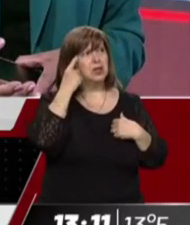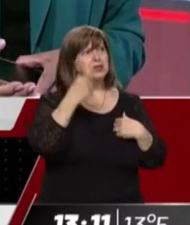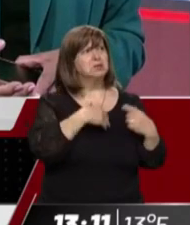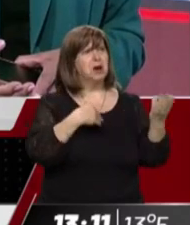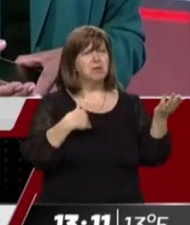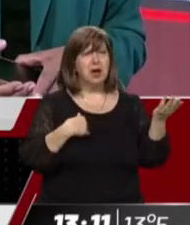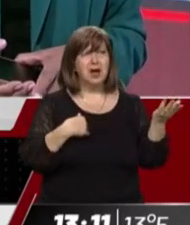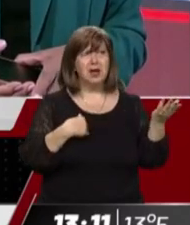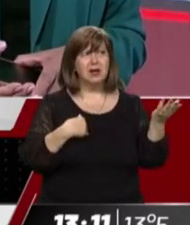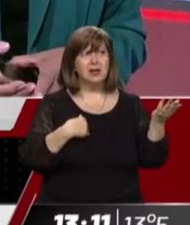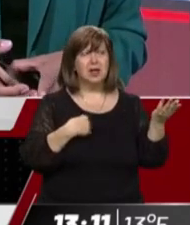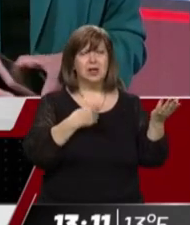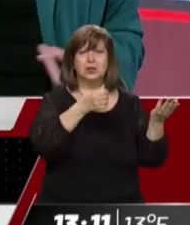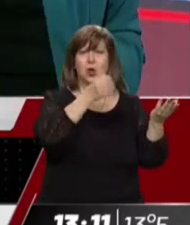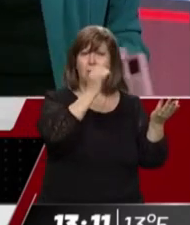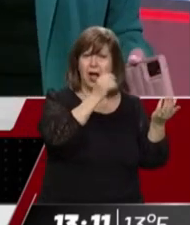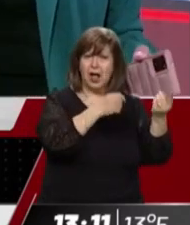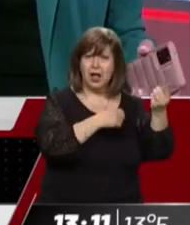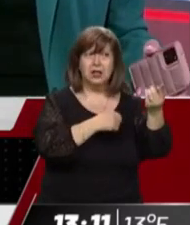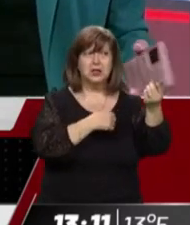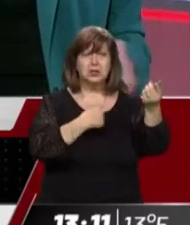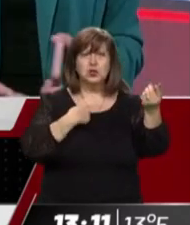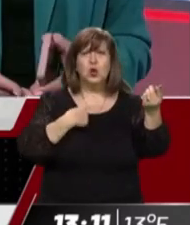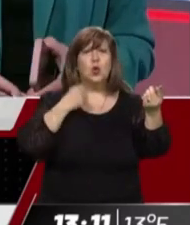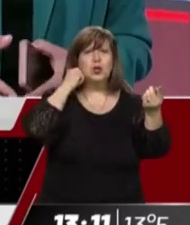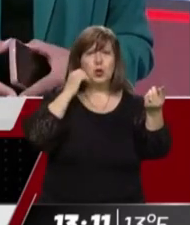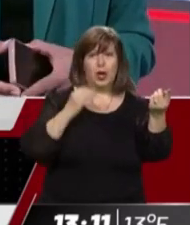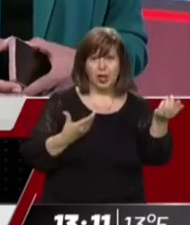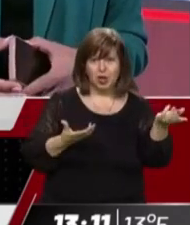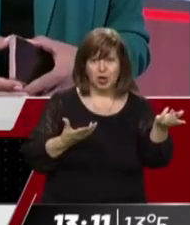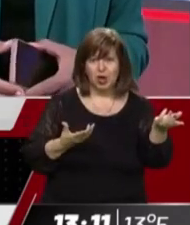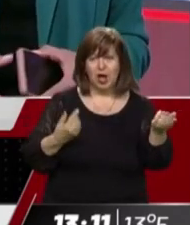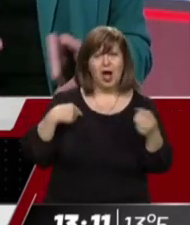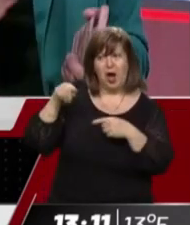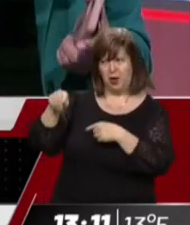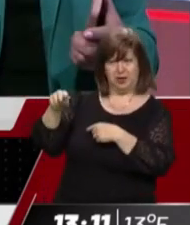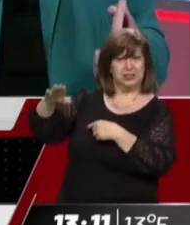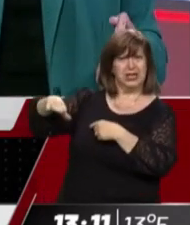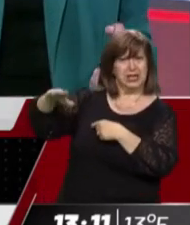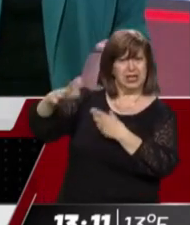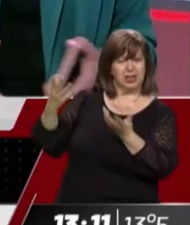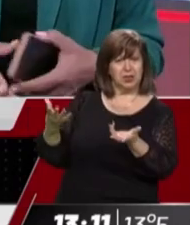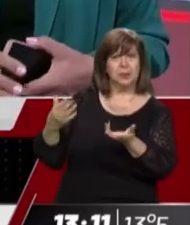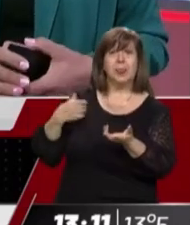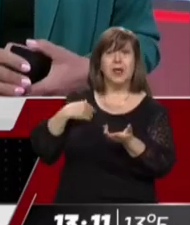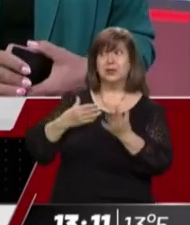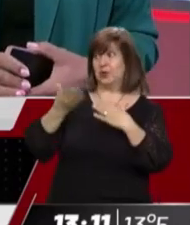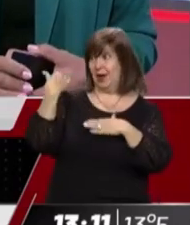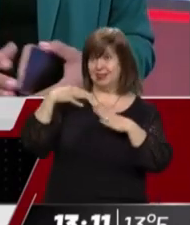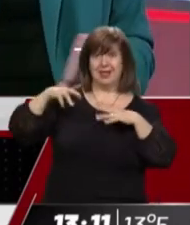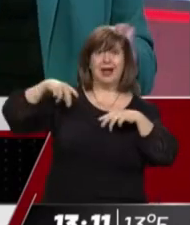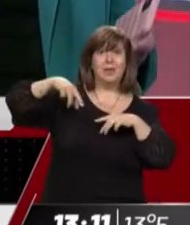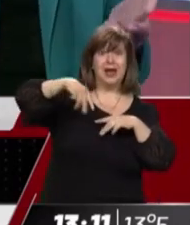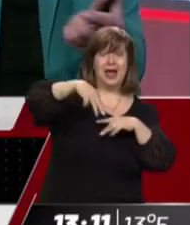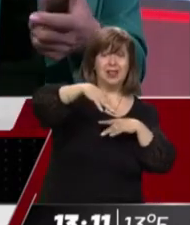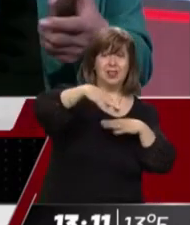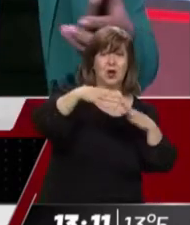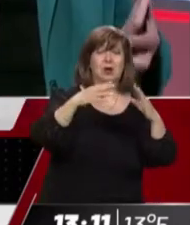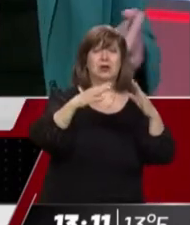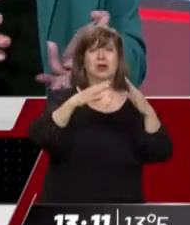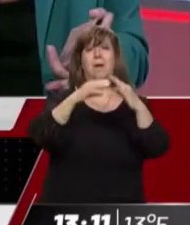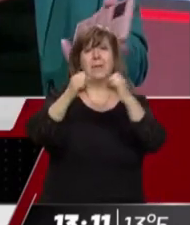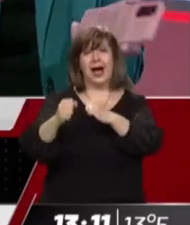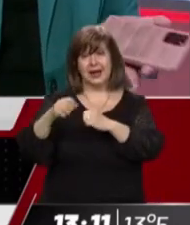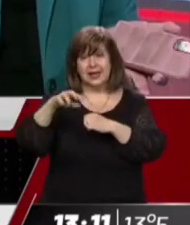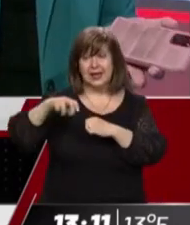empezando ahora? Y la verdad que asombra. A mí me pasó la otra vez que venía caminando por cerca del Parque Metropolitano y venía